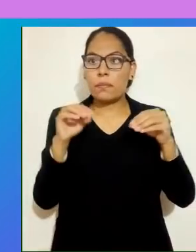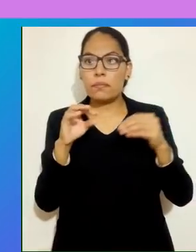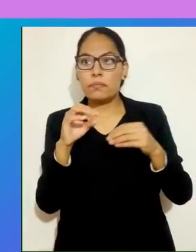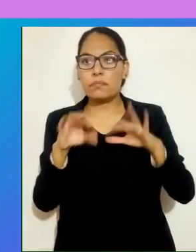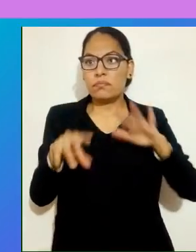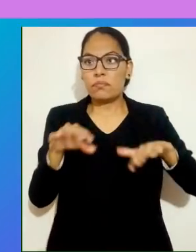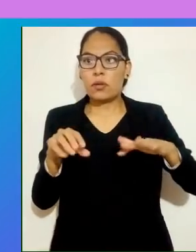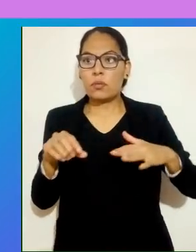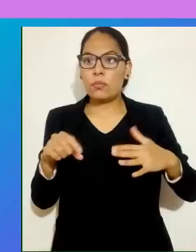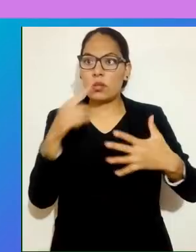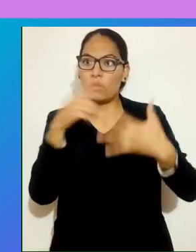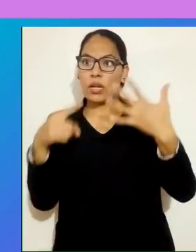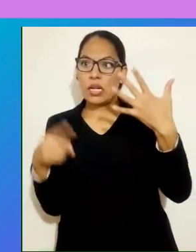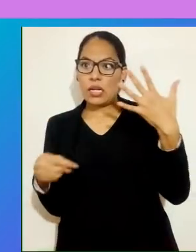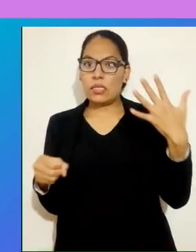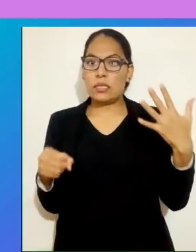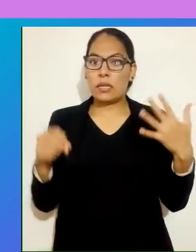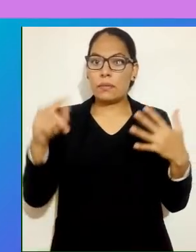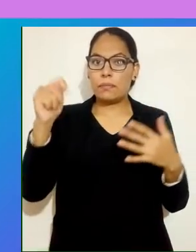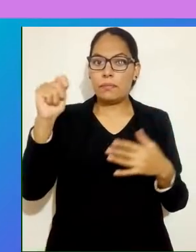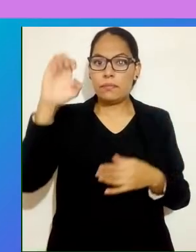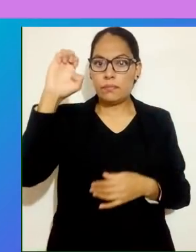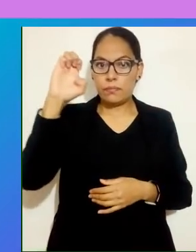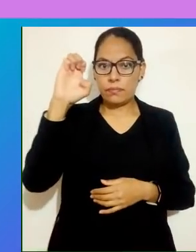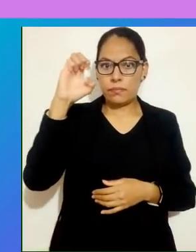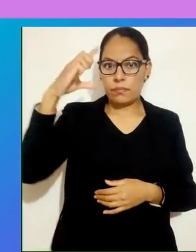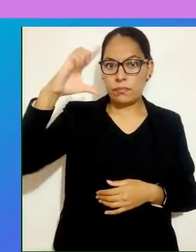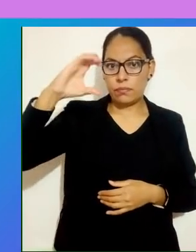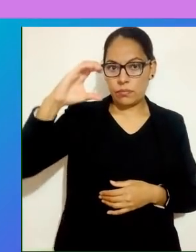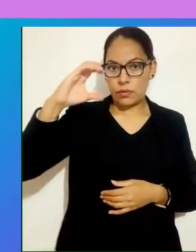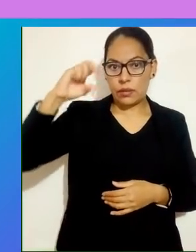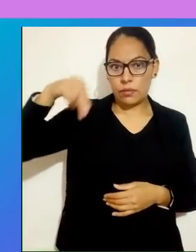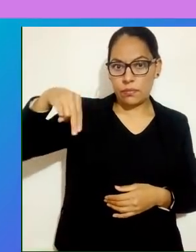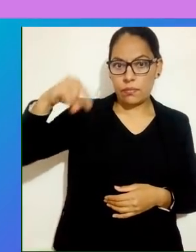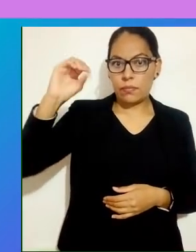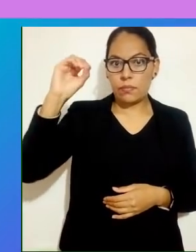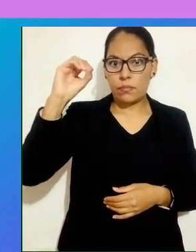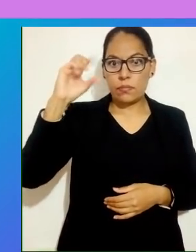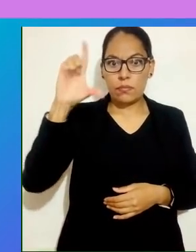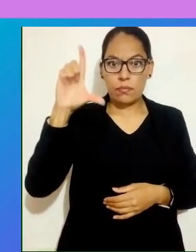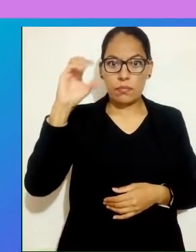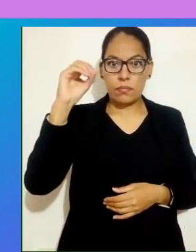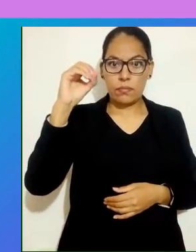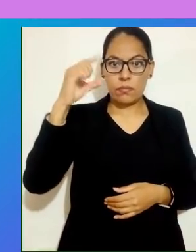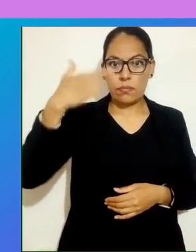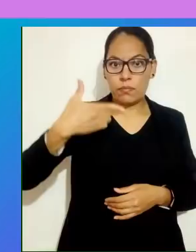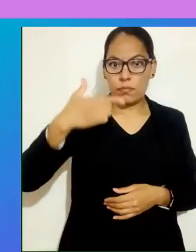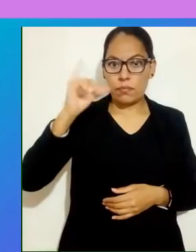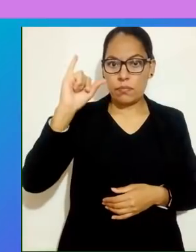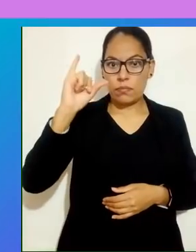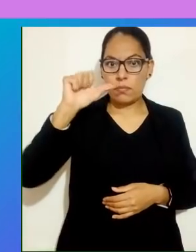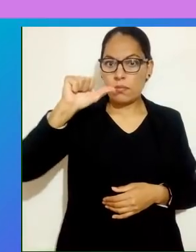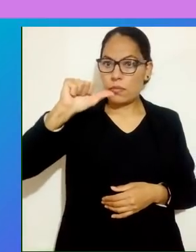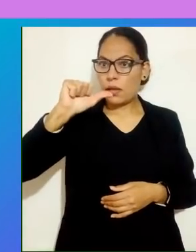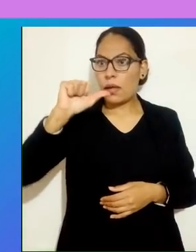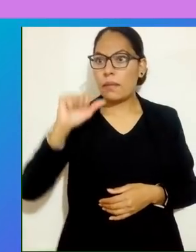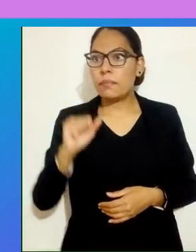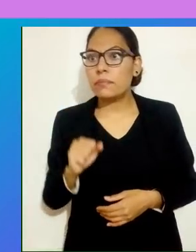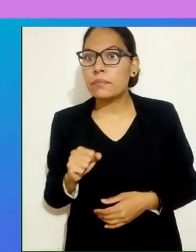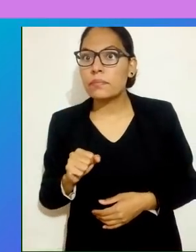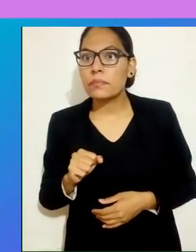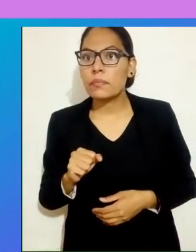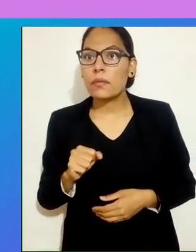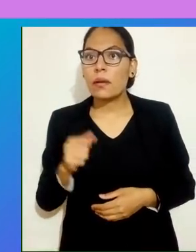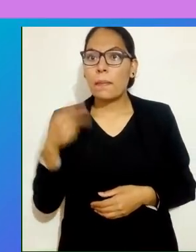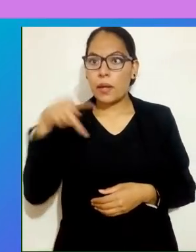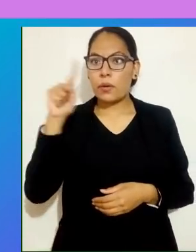de las TICs. Aunque hacemos uso de estas herramientas, a veces no queda claro qué son o cuál es